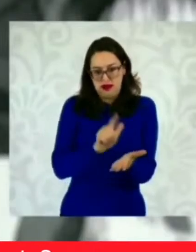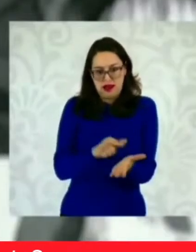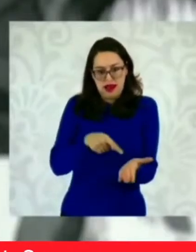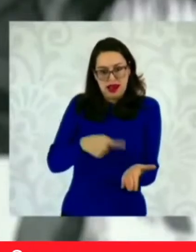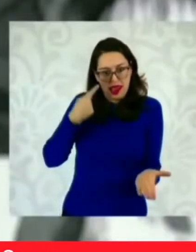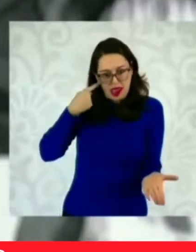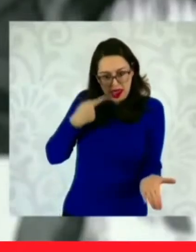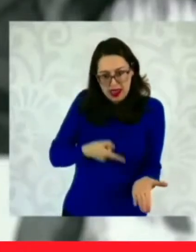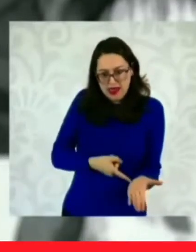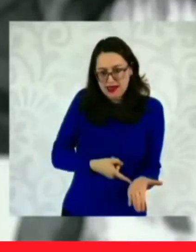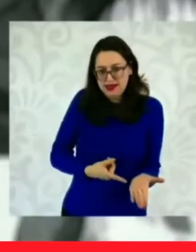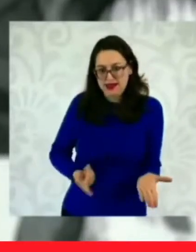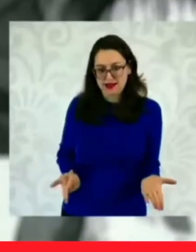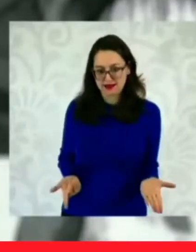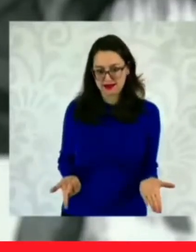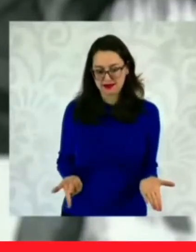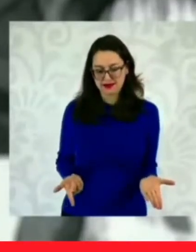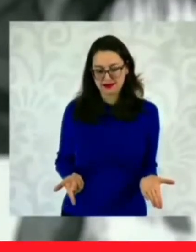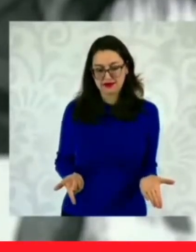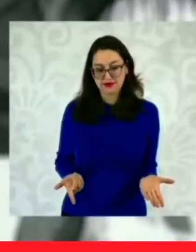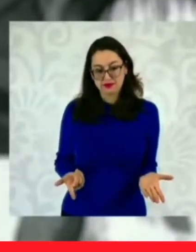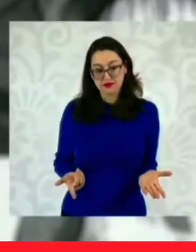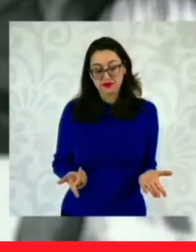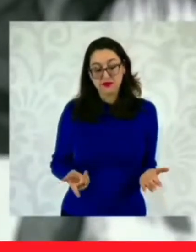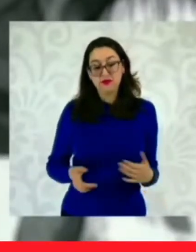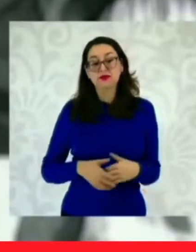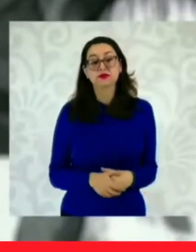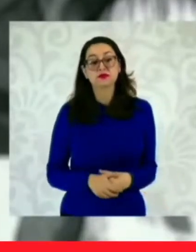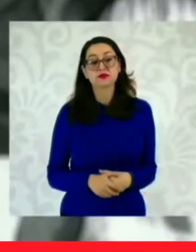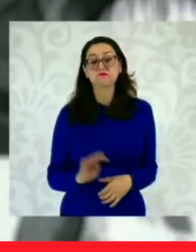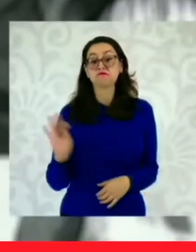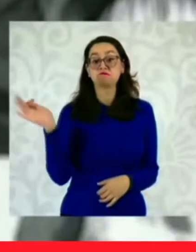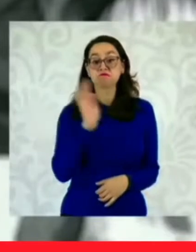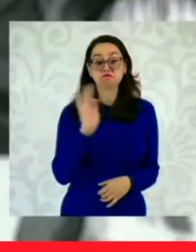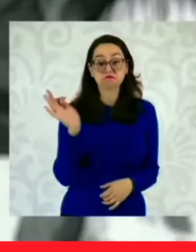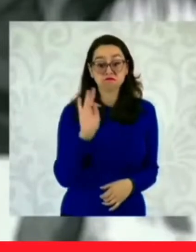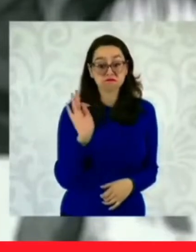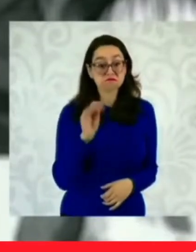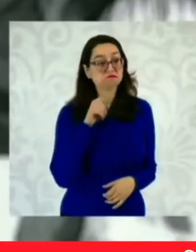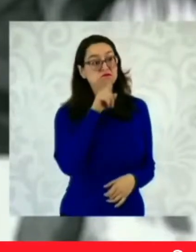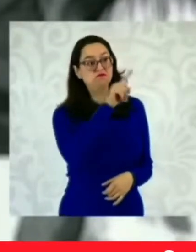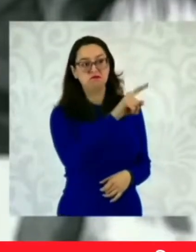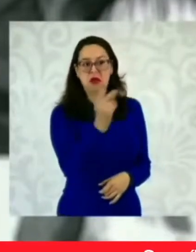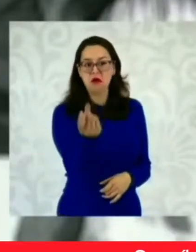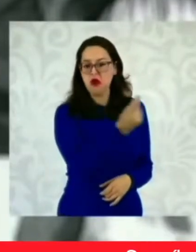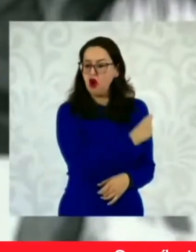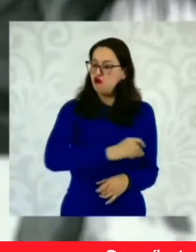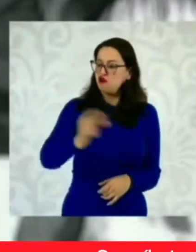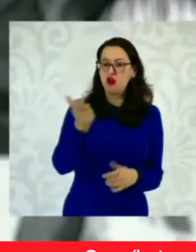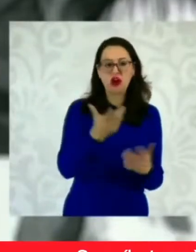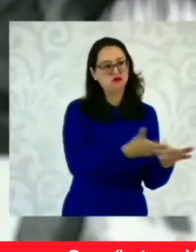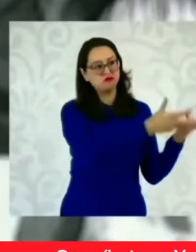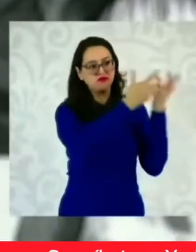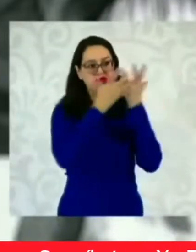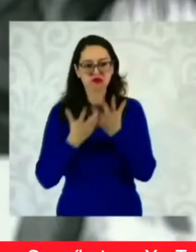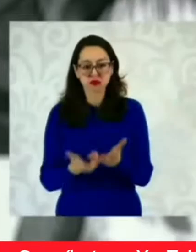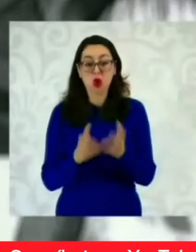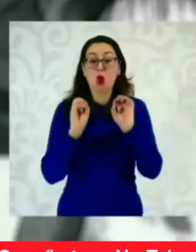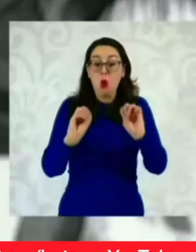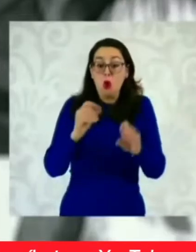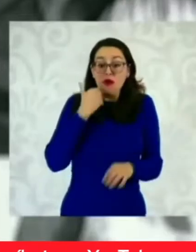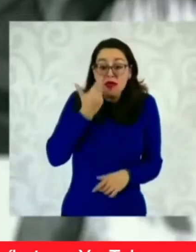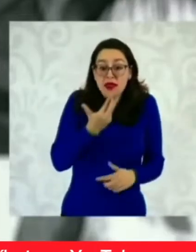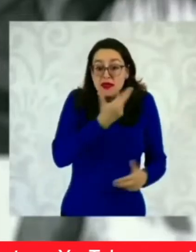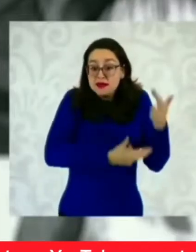tipo. Si por alguna razón son devueltos a México o quieren regresar de manera voluntaria, aquí son